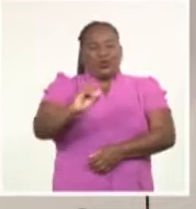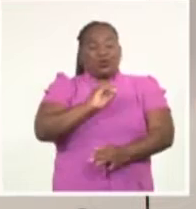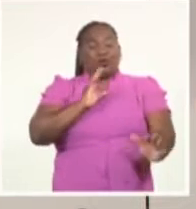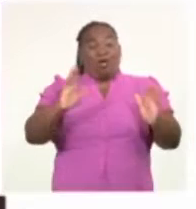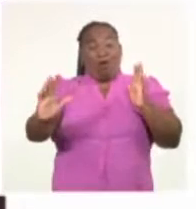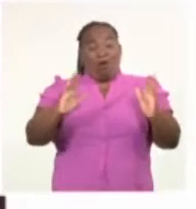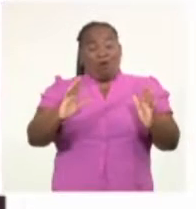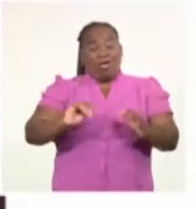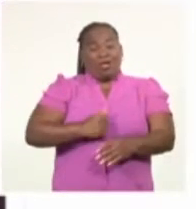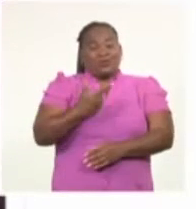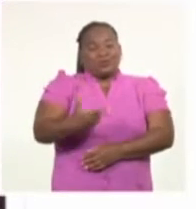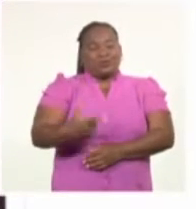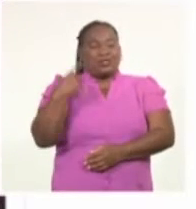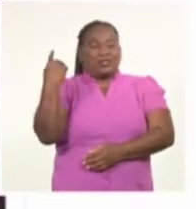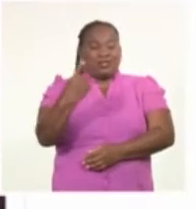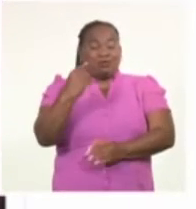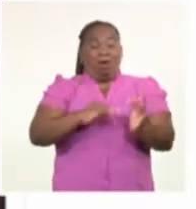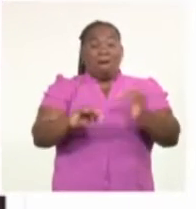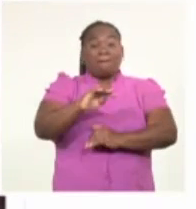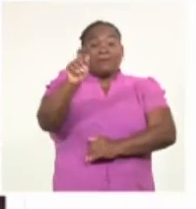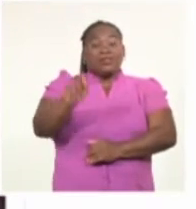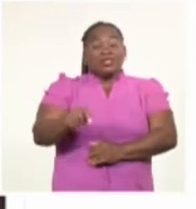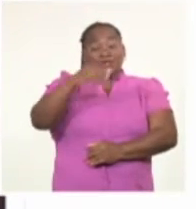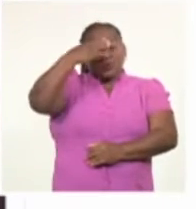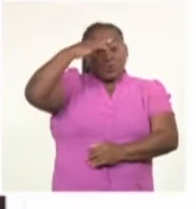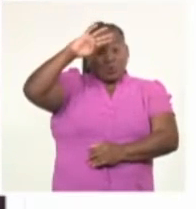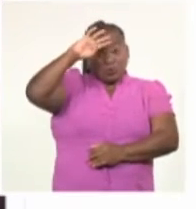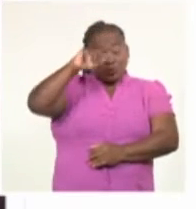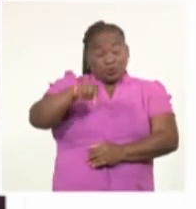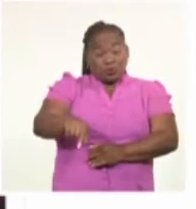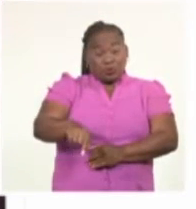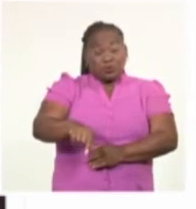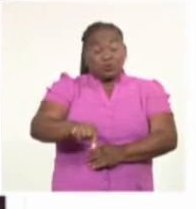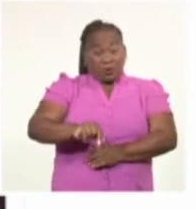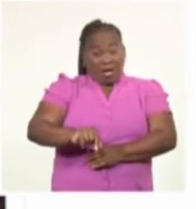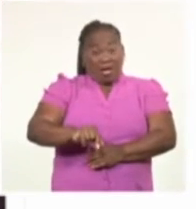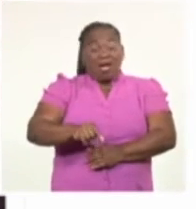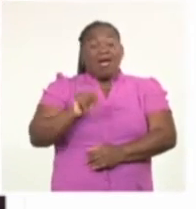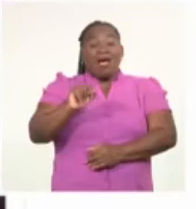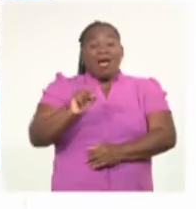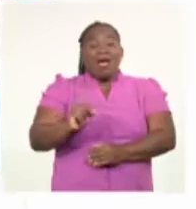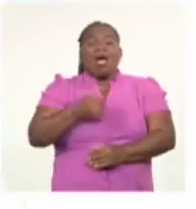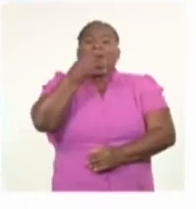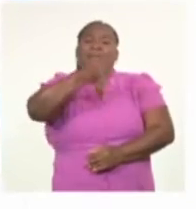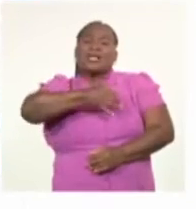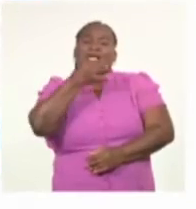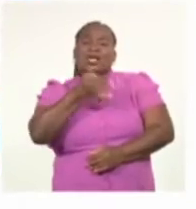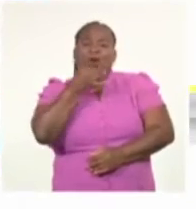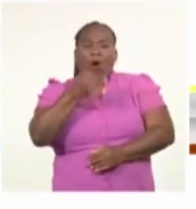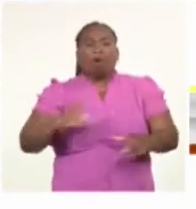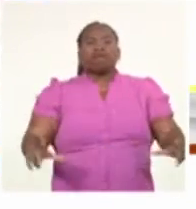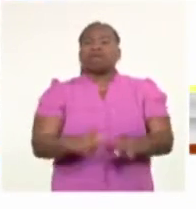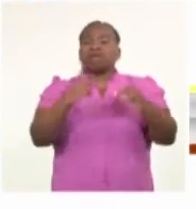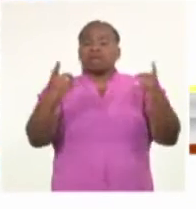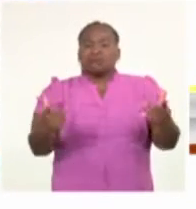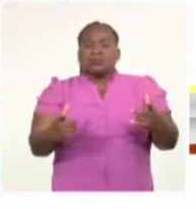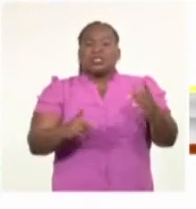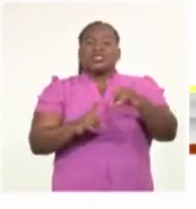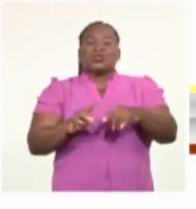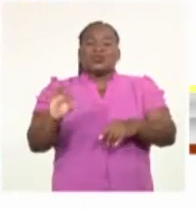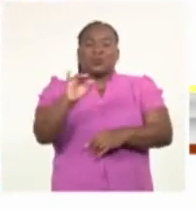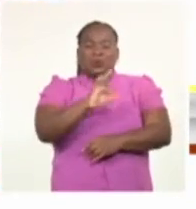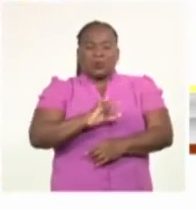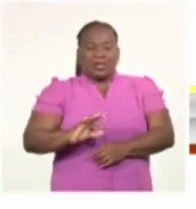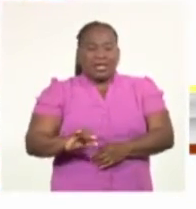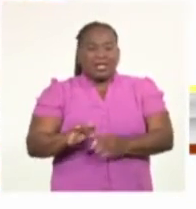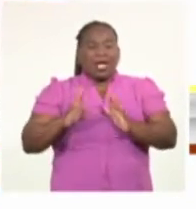Cultura Nacional. El ministro de Cultura, Alpidio Alonso, desde su cuenta destacó la celebración de este día en las comunidades, en